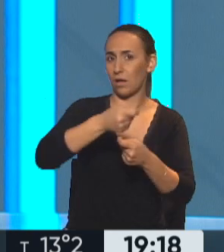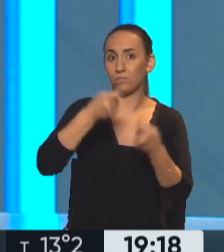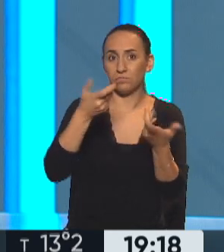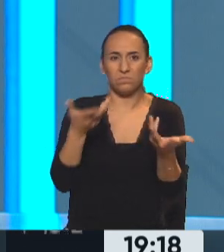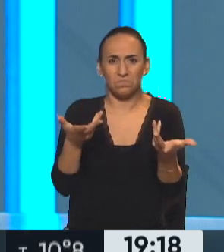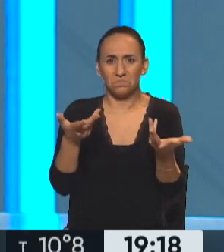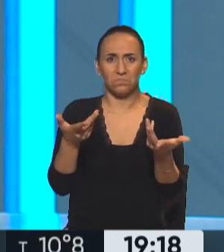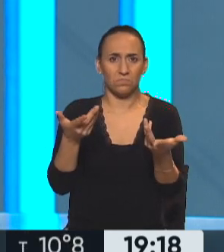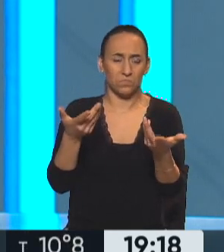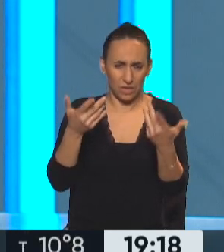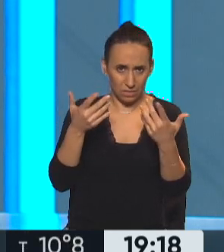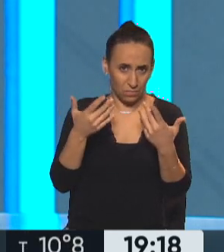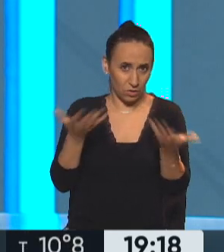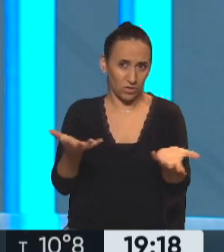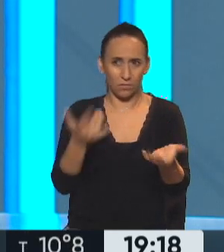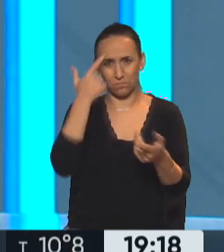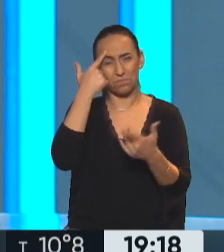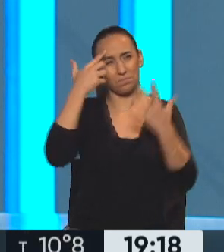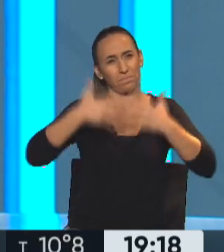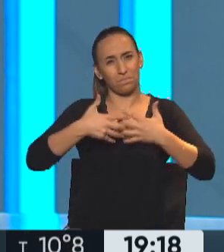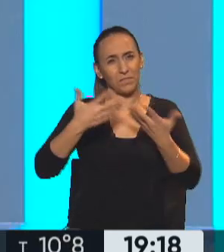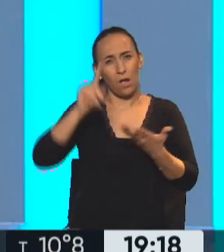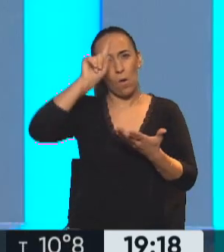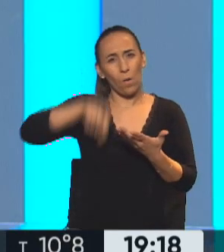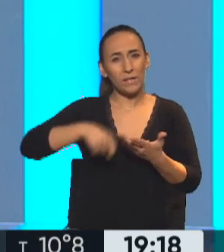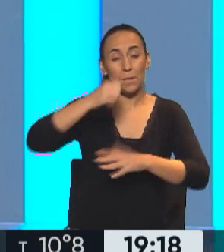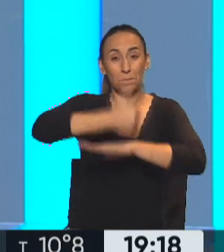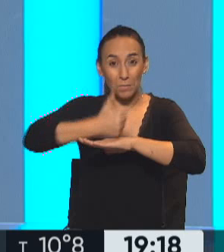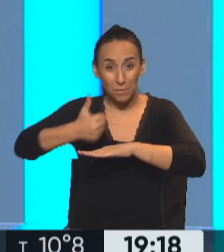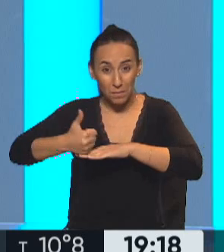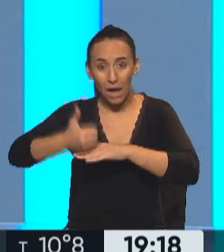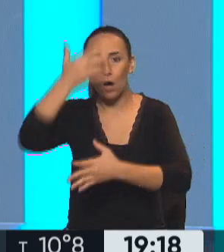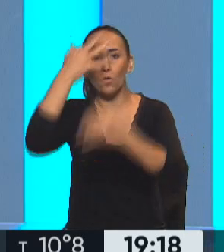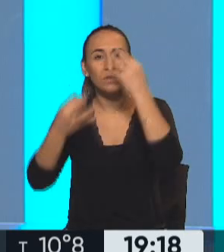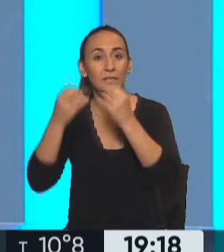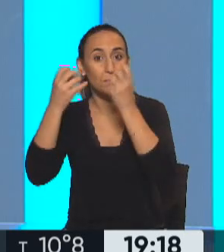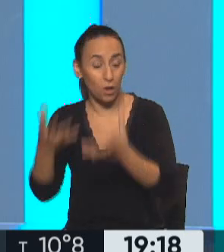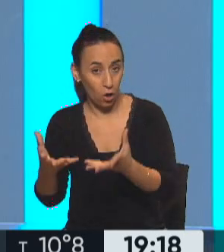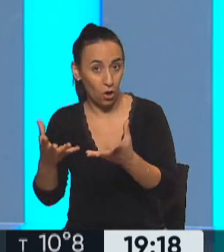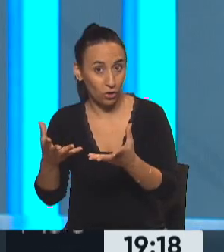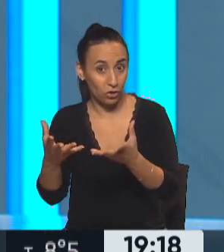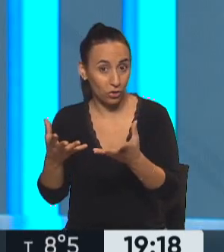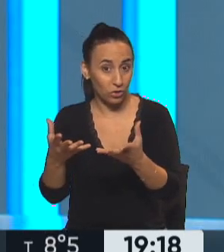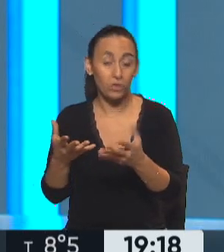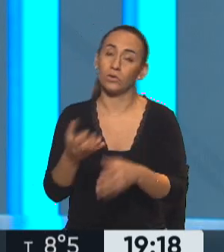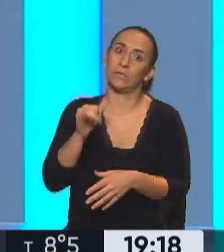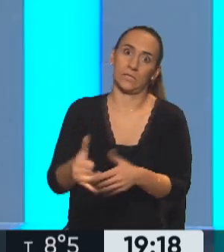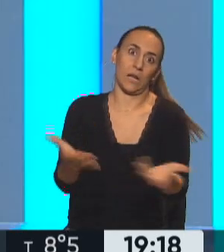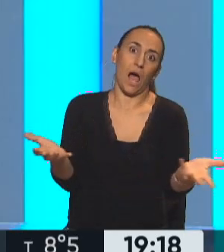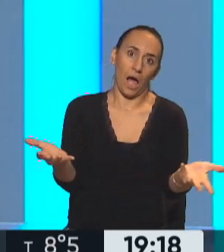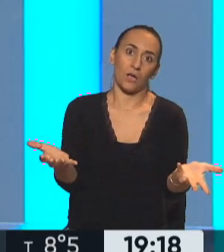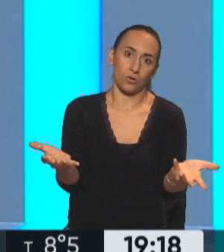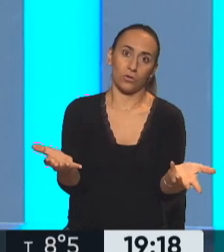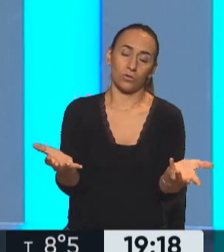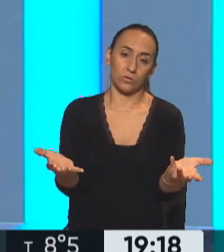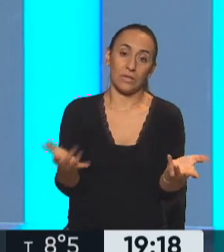mejor justicia, o hace falta mejores jueces para mejor justicia? Más jueces es mejor justicia. Y mejores jueces es mejor justicia. Claro, y mejores